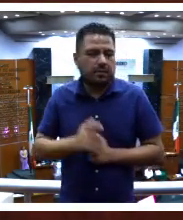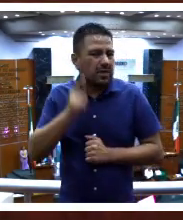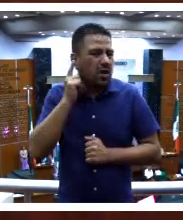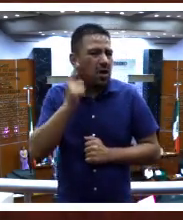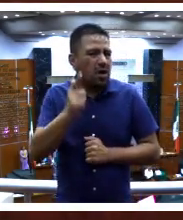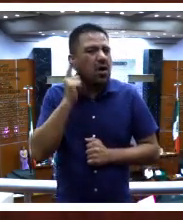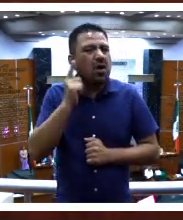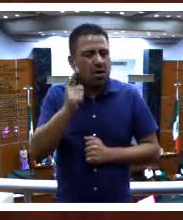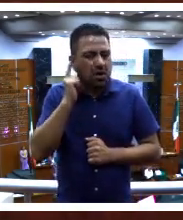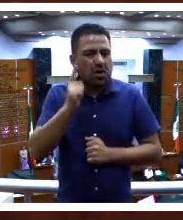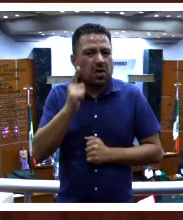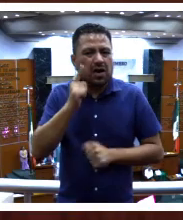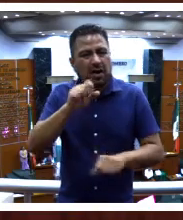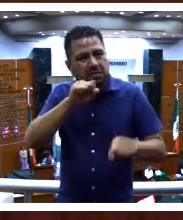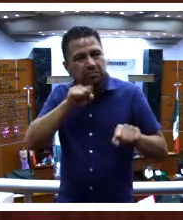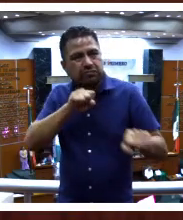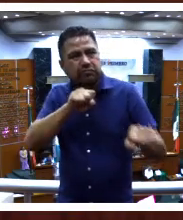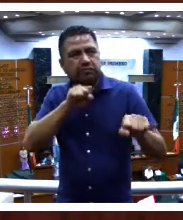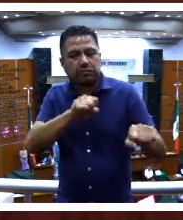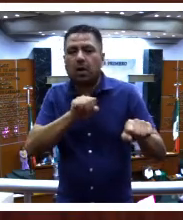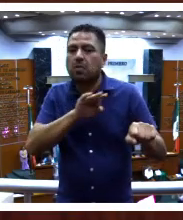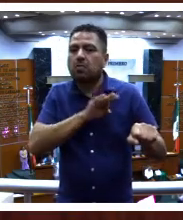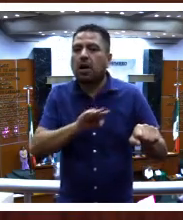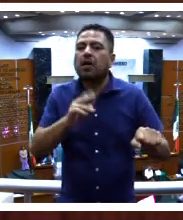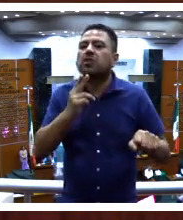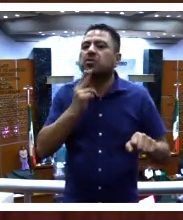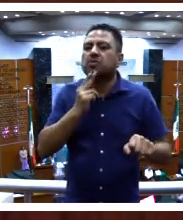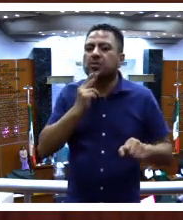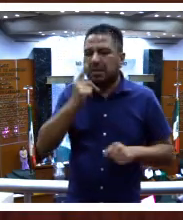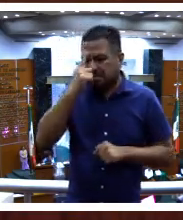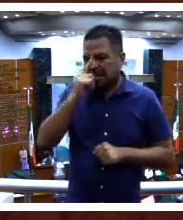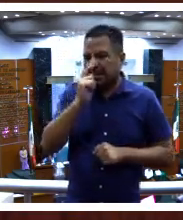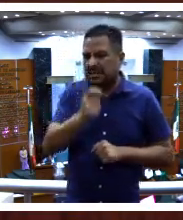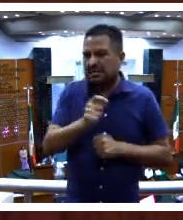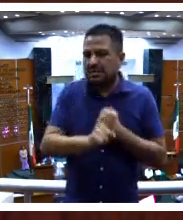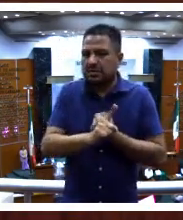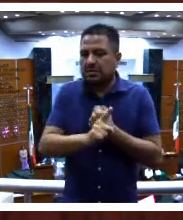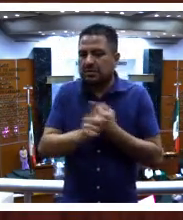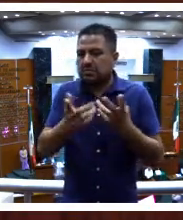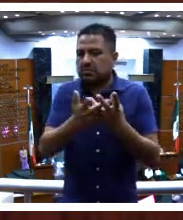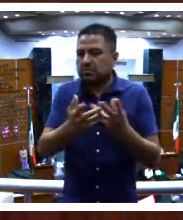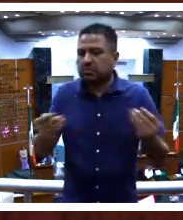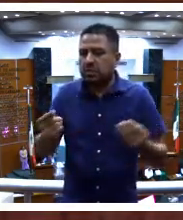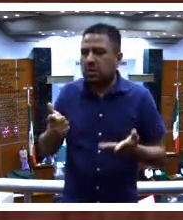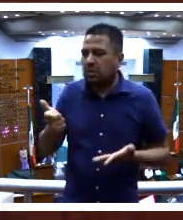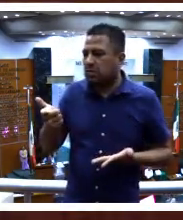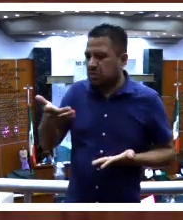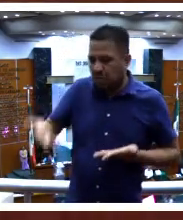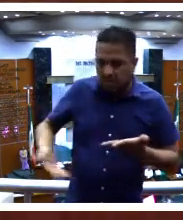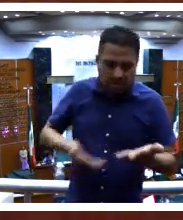Ojalá y esta manifestación haya servido para darle solución a sus planteamientos.